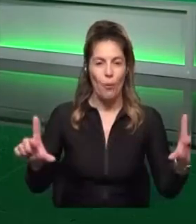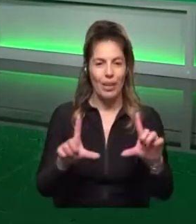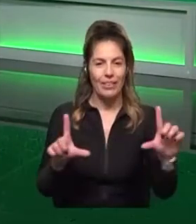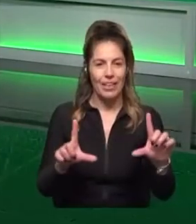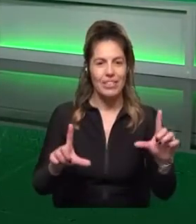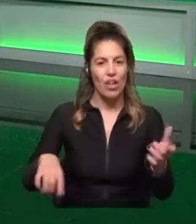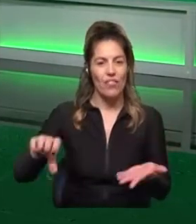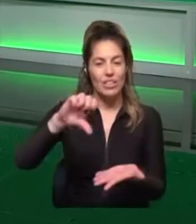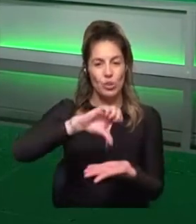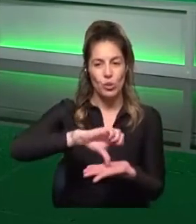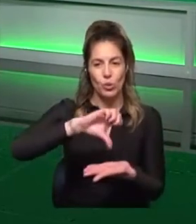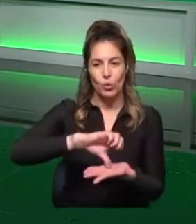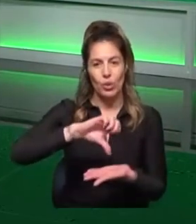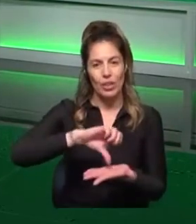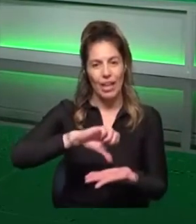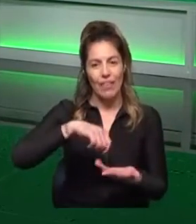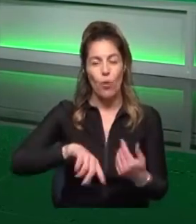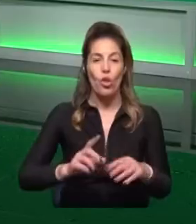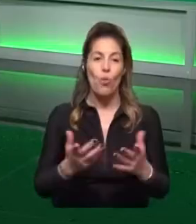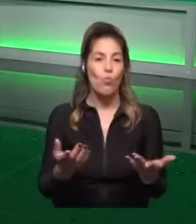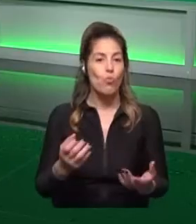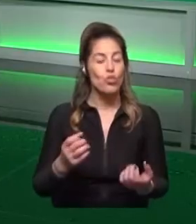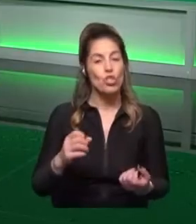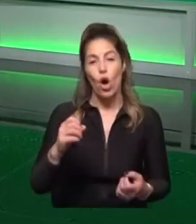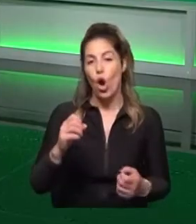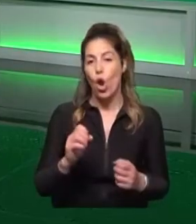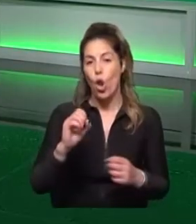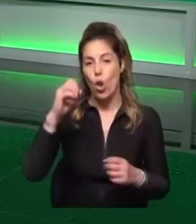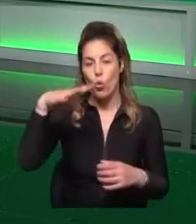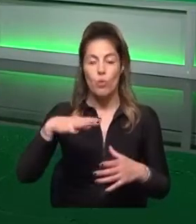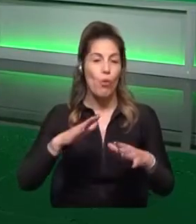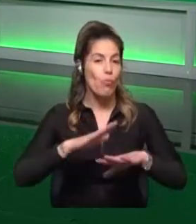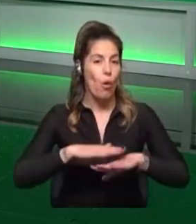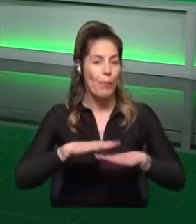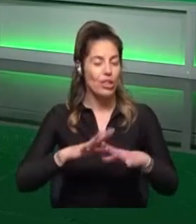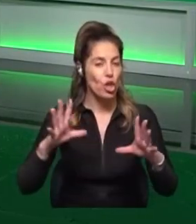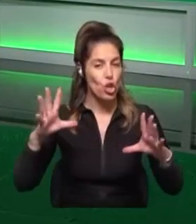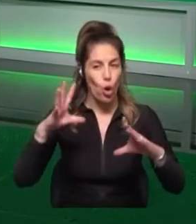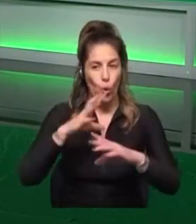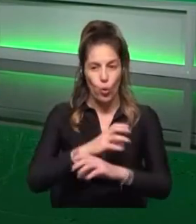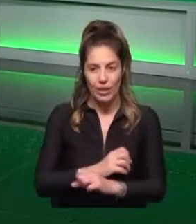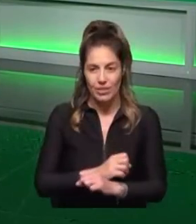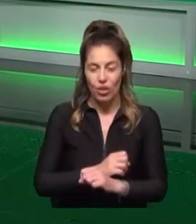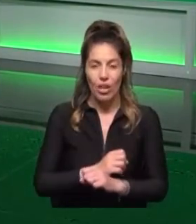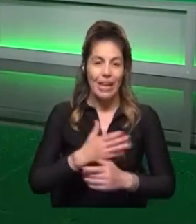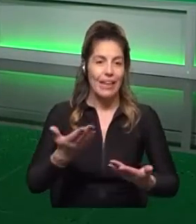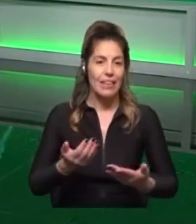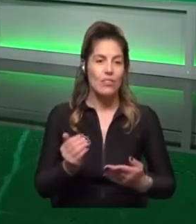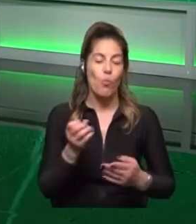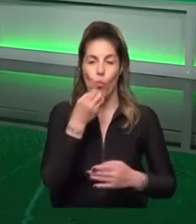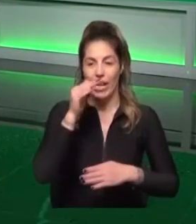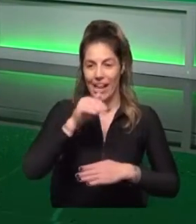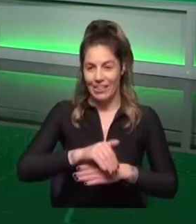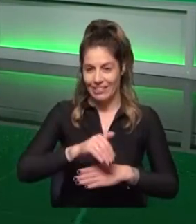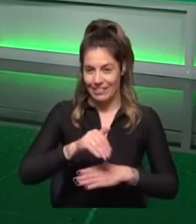ciudad cuando todavía tenemos mucha luz en Montevideo Aunque por momentos se oscureció la cosa quedaría por delante aquello de buenas tardes se ha instalado eh